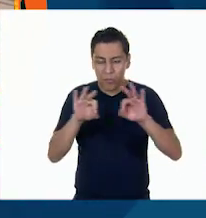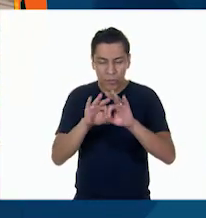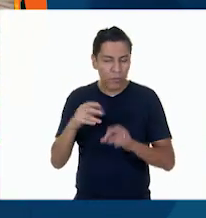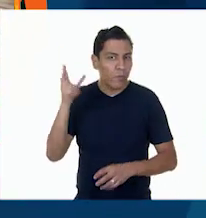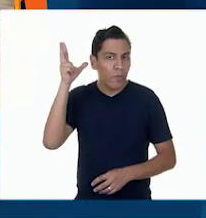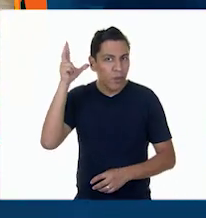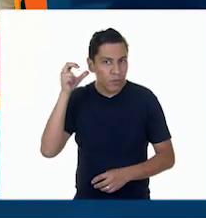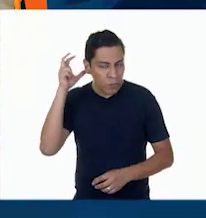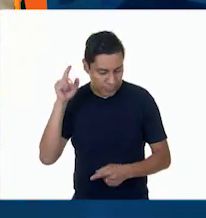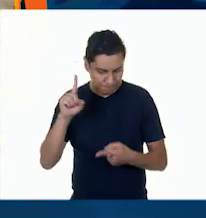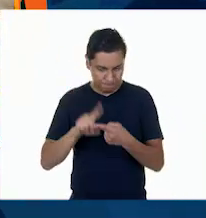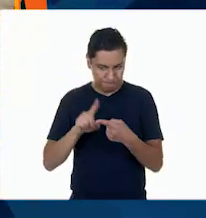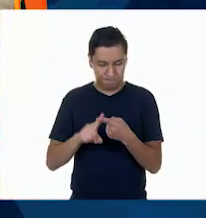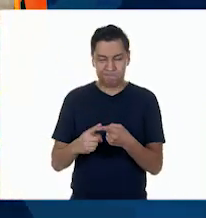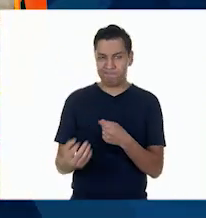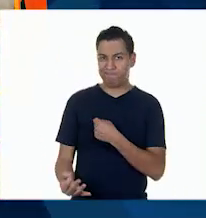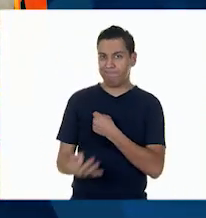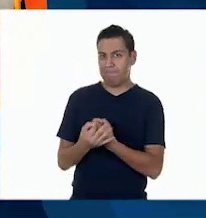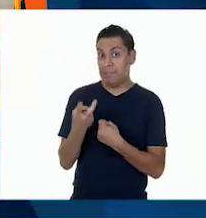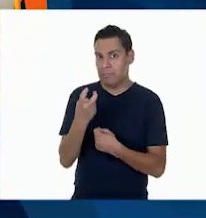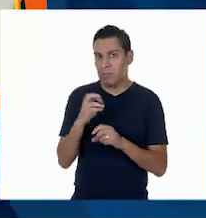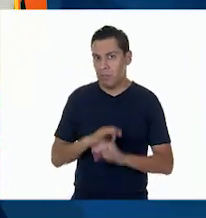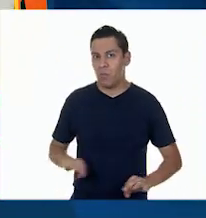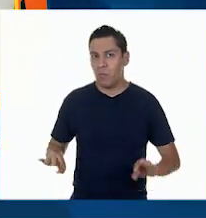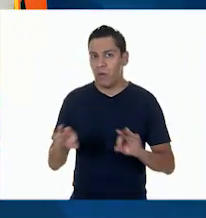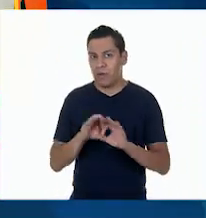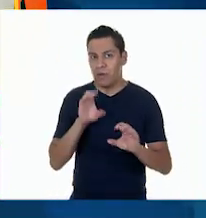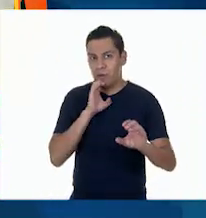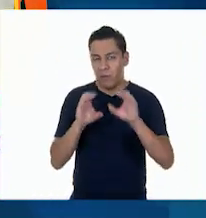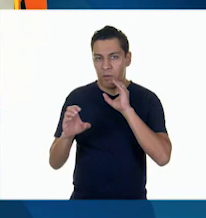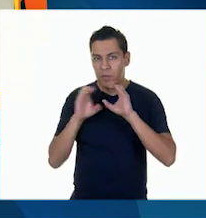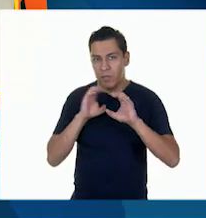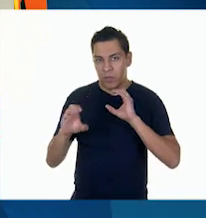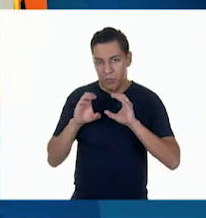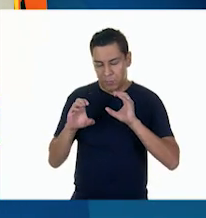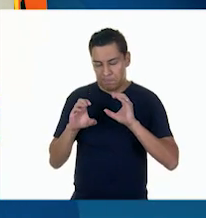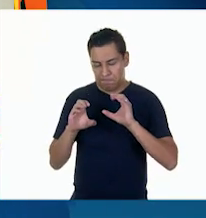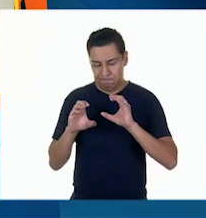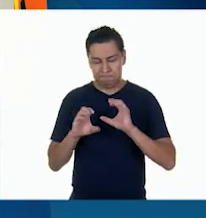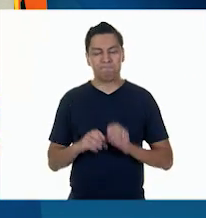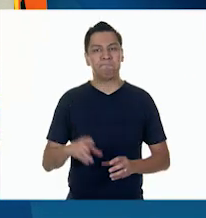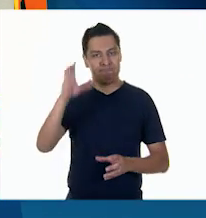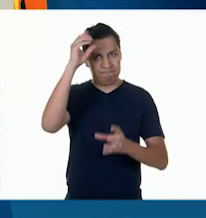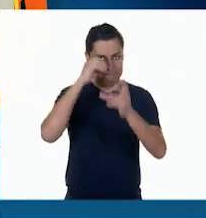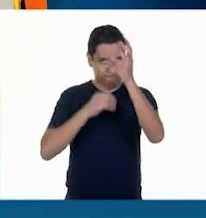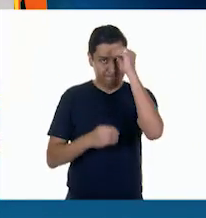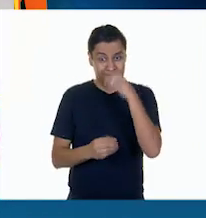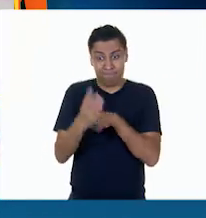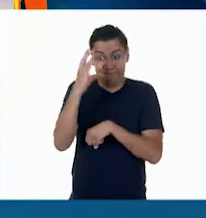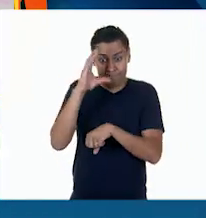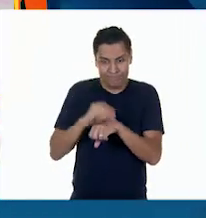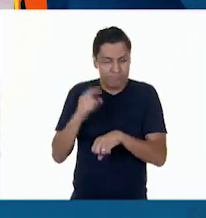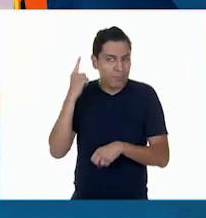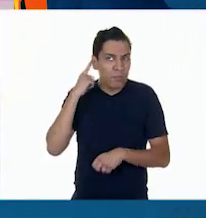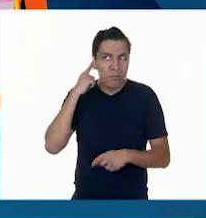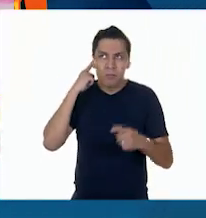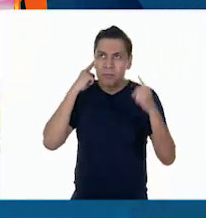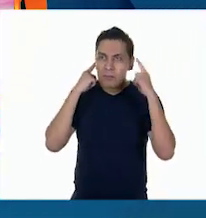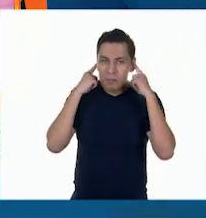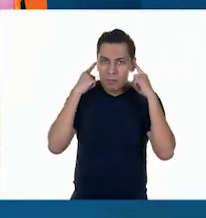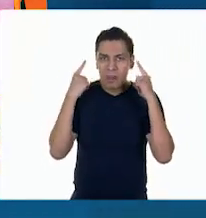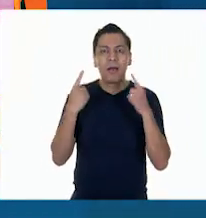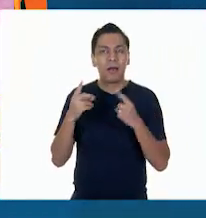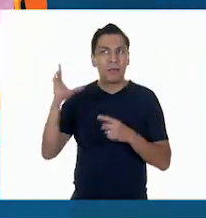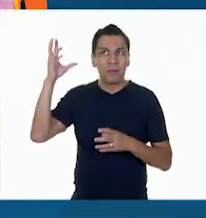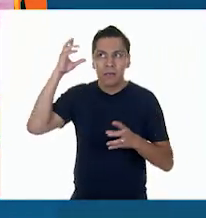que es fundamental para la comunicación de las personas, las relaciones y el aprendizaje. Los oídos son el medio que nos